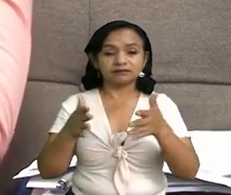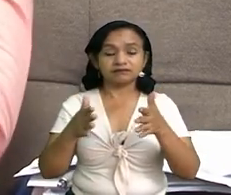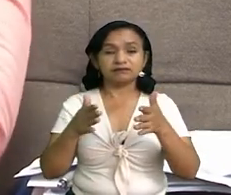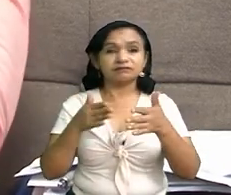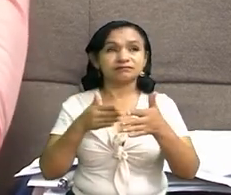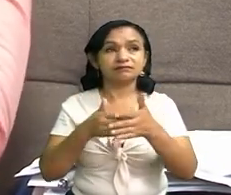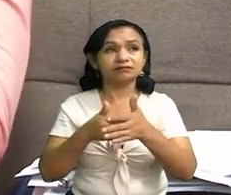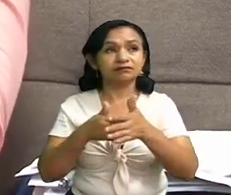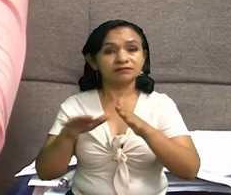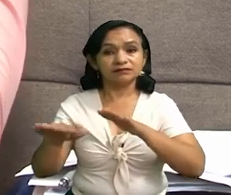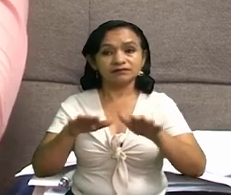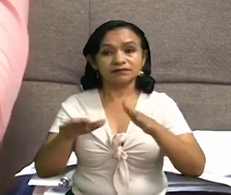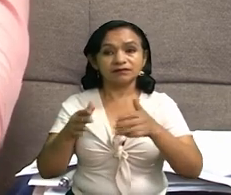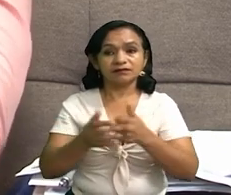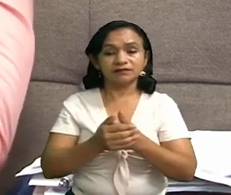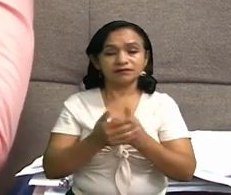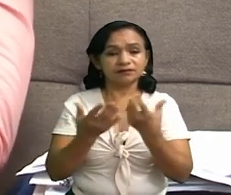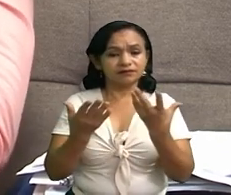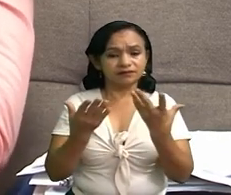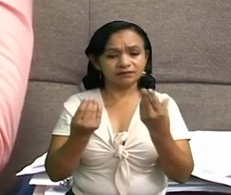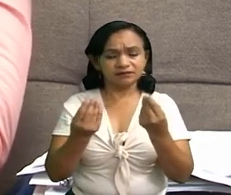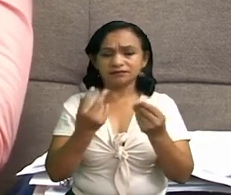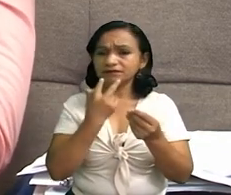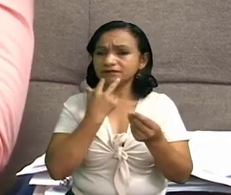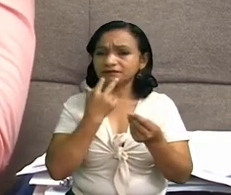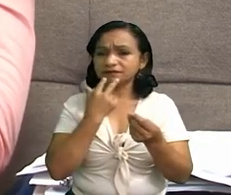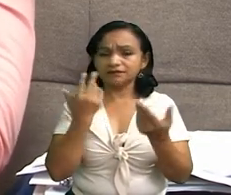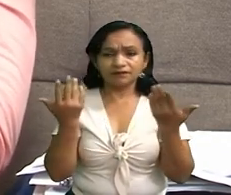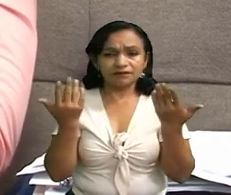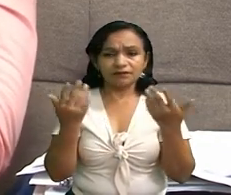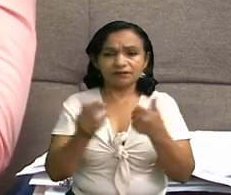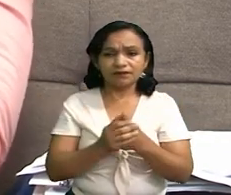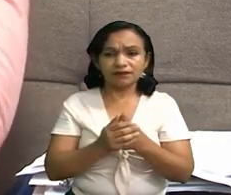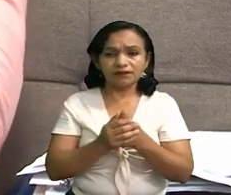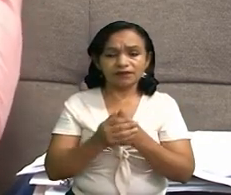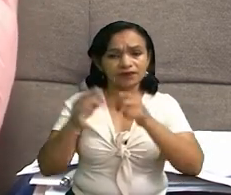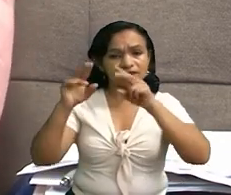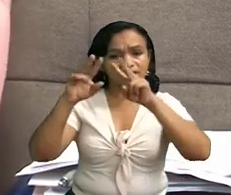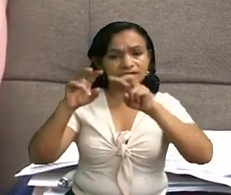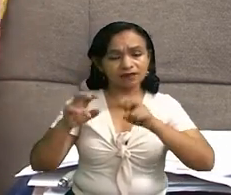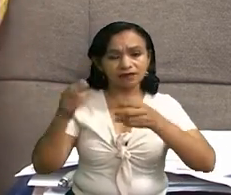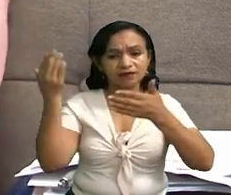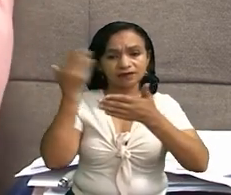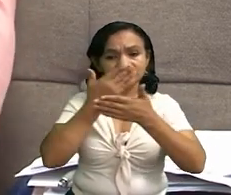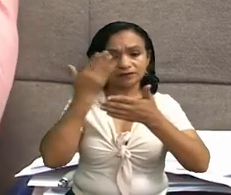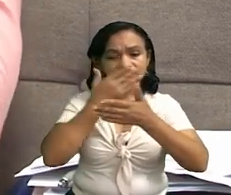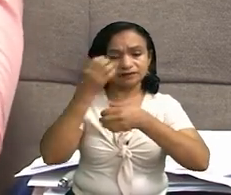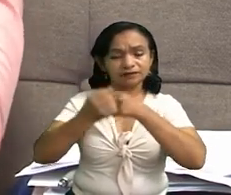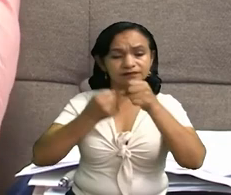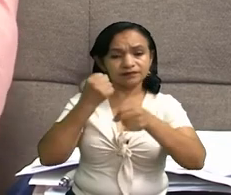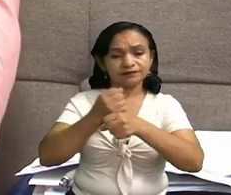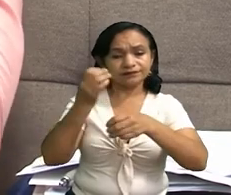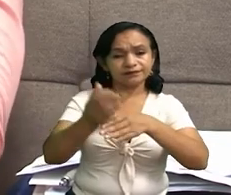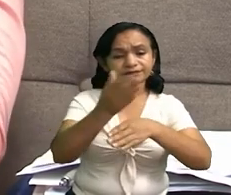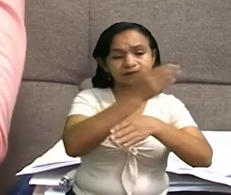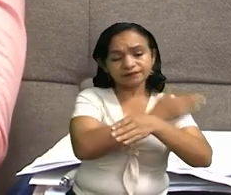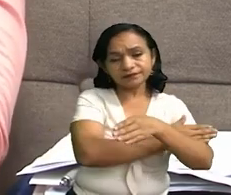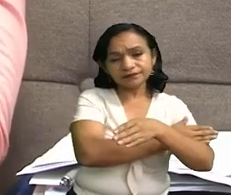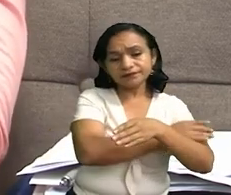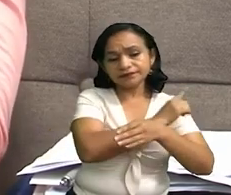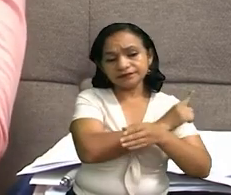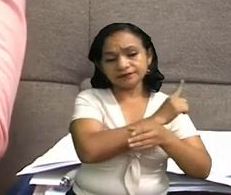temerosos, aunque ellos no deberían de tener temor, porque es algo que se les evalúa de lo que ellos han venido aprendiendo en la